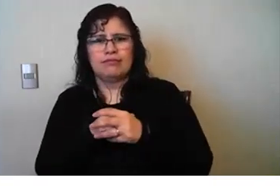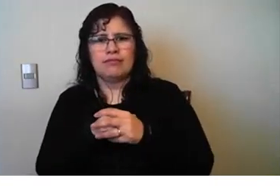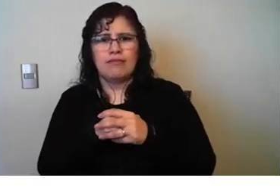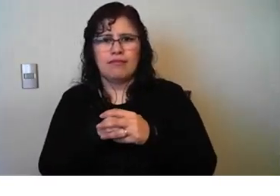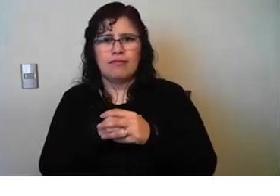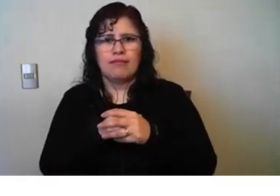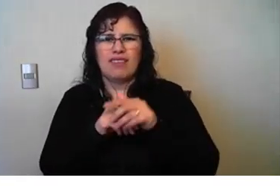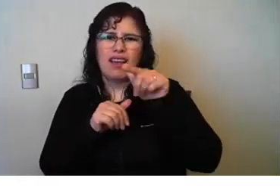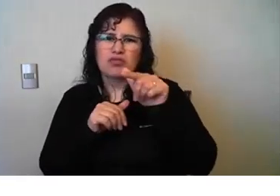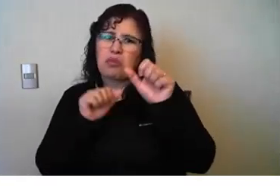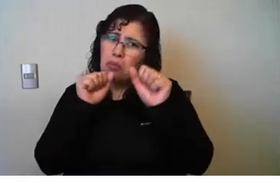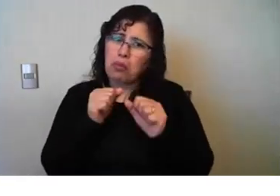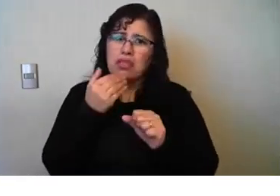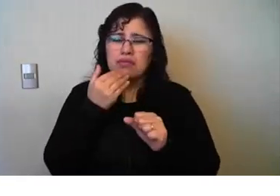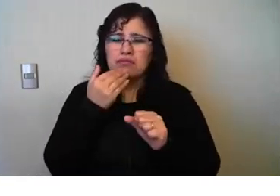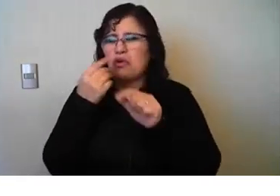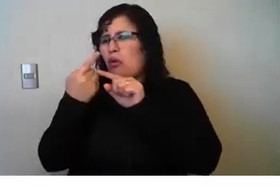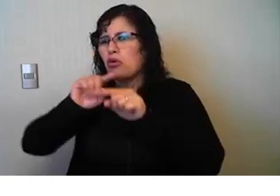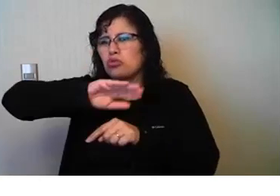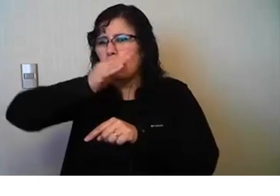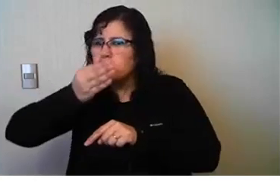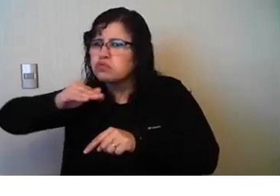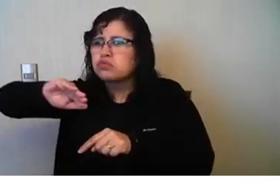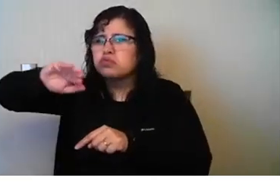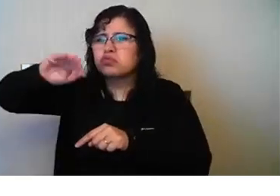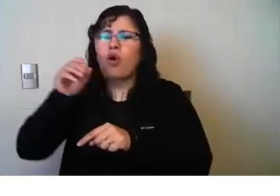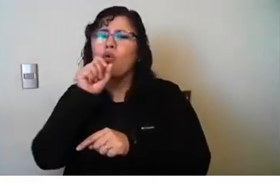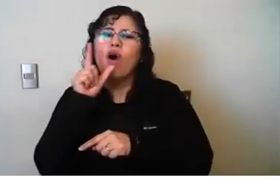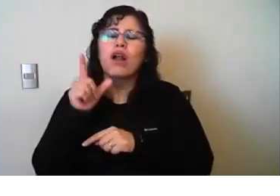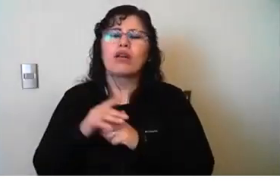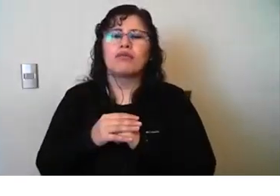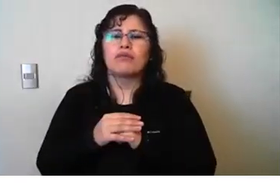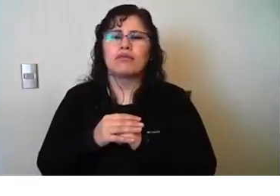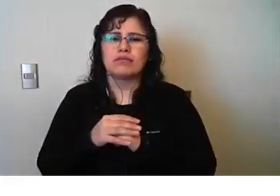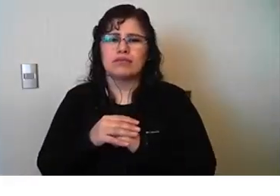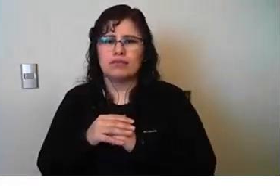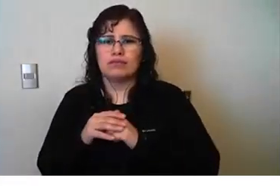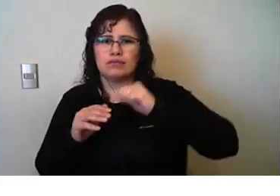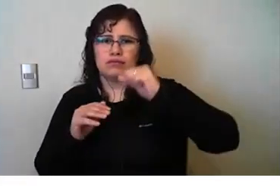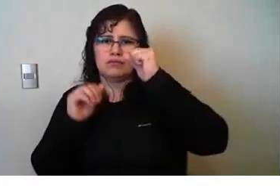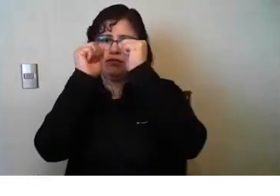después pudieran tener como referencias en la cara inferior